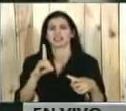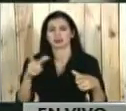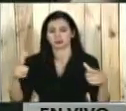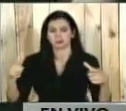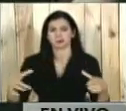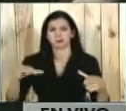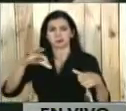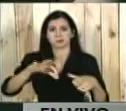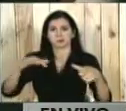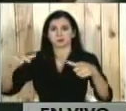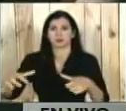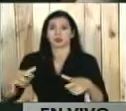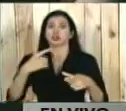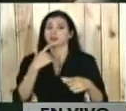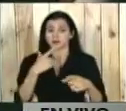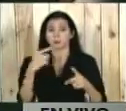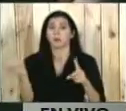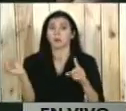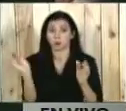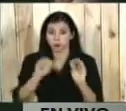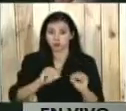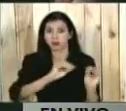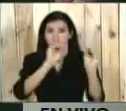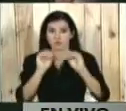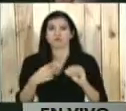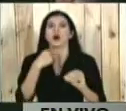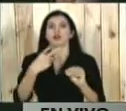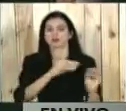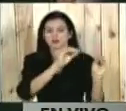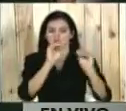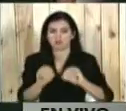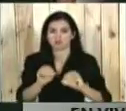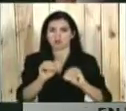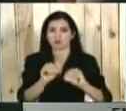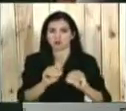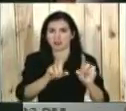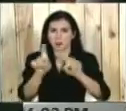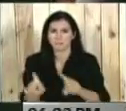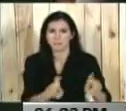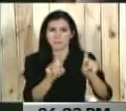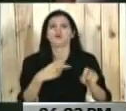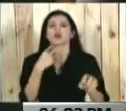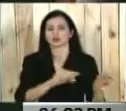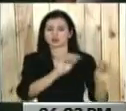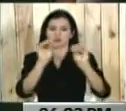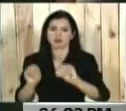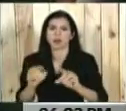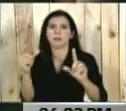con expresiones de odio que se vieron en Caracas en las últimas semanas.